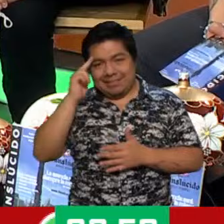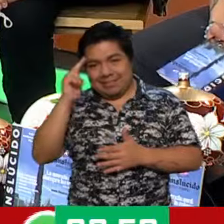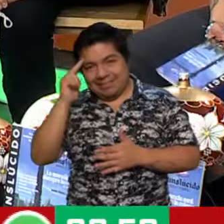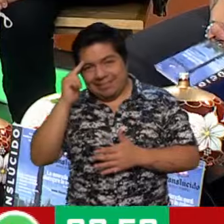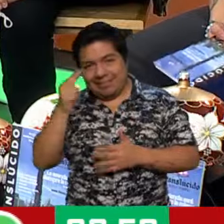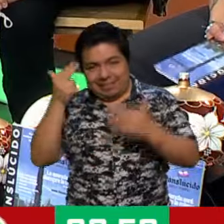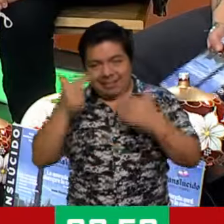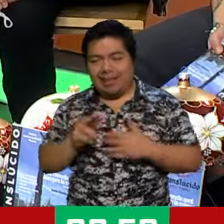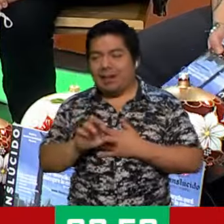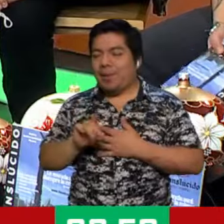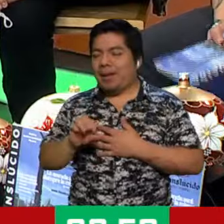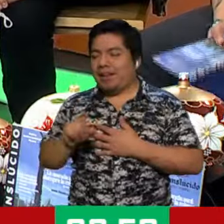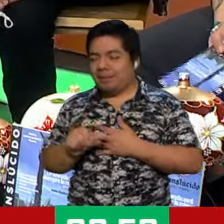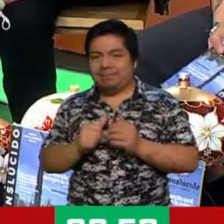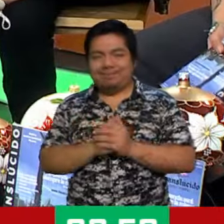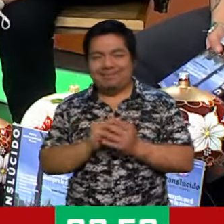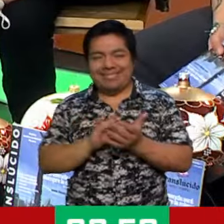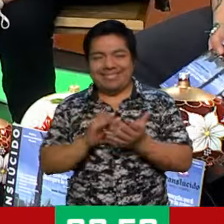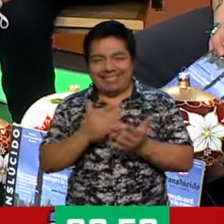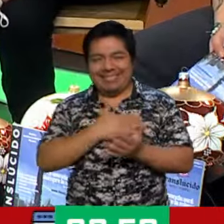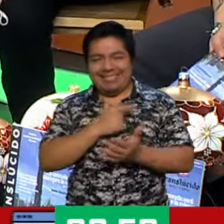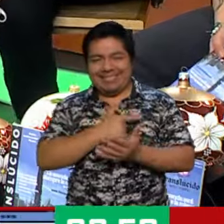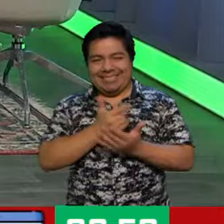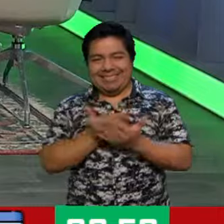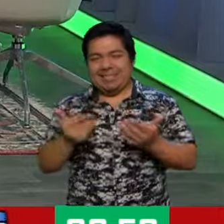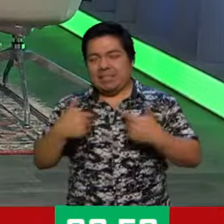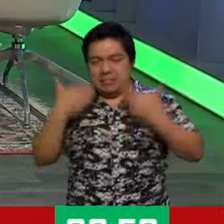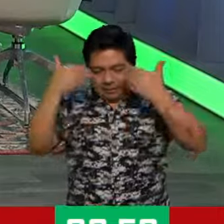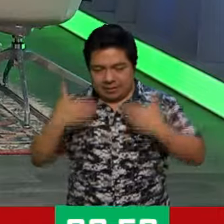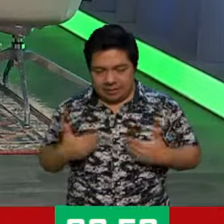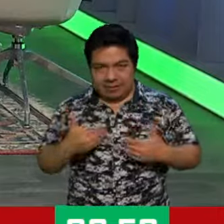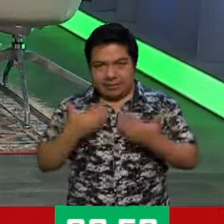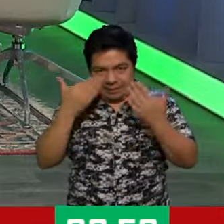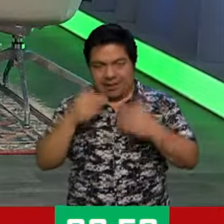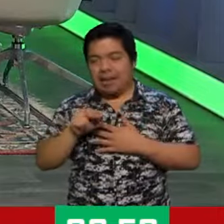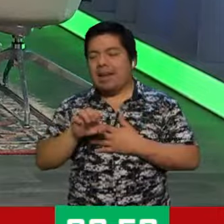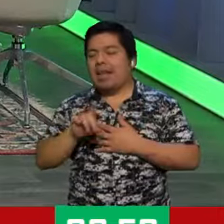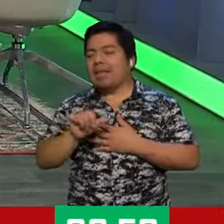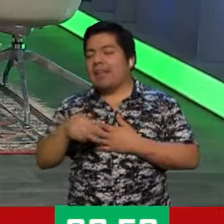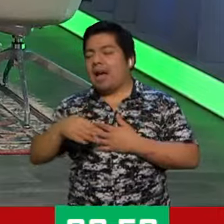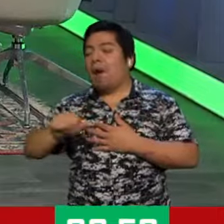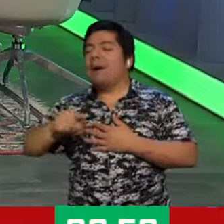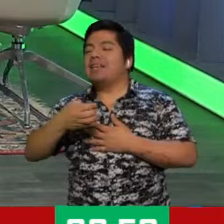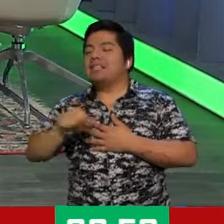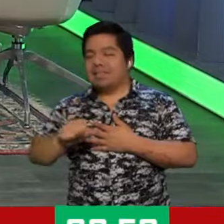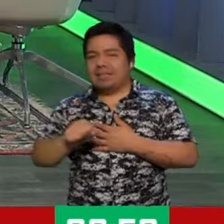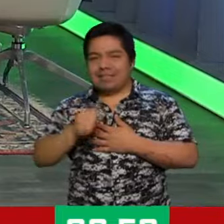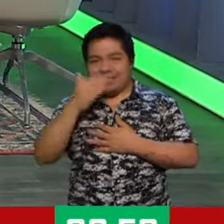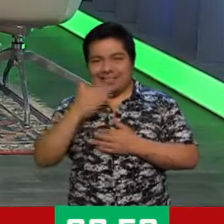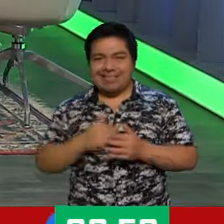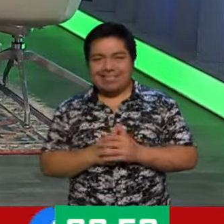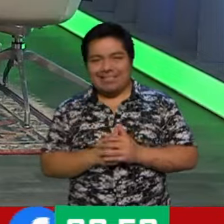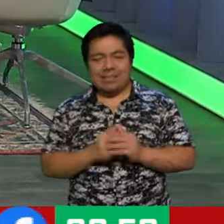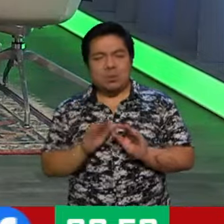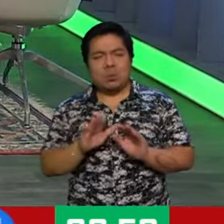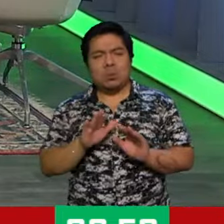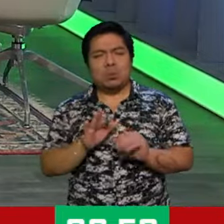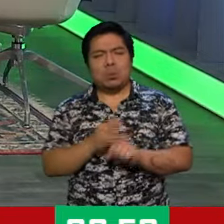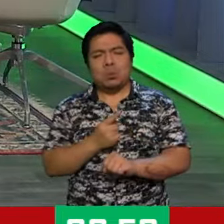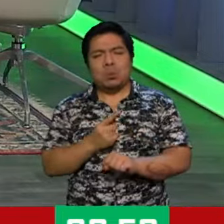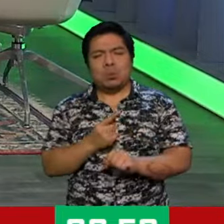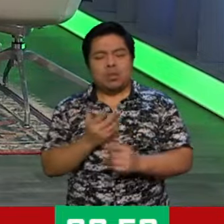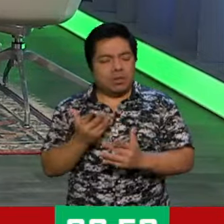León Medina, mucho gusto. Perfecto. Usted no y yo soy su servidor, Neidan Macías. Eso. Claro. ¿Por qué es, surge